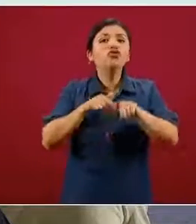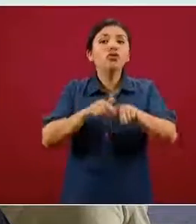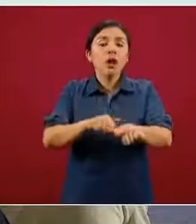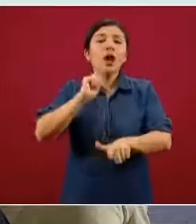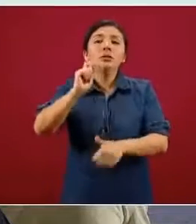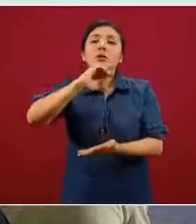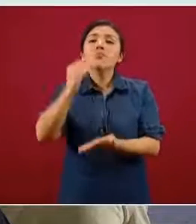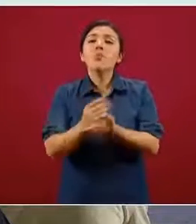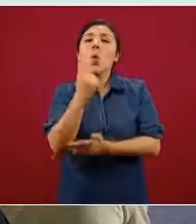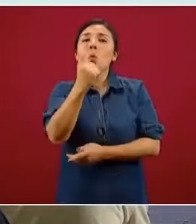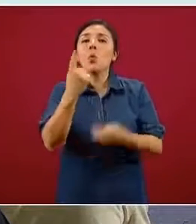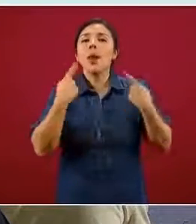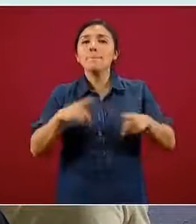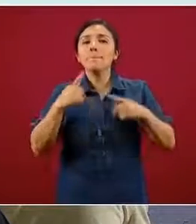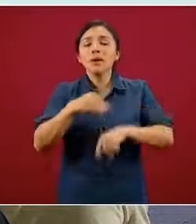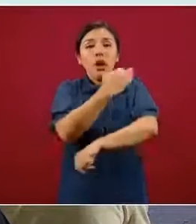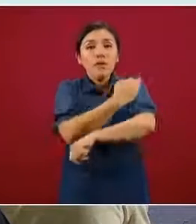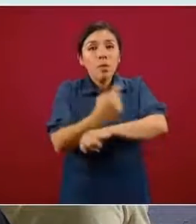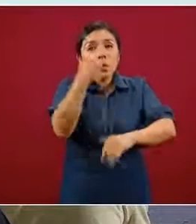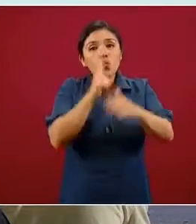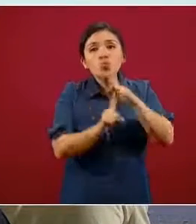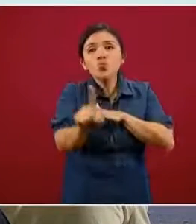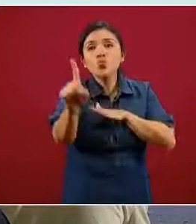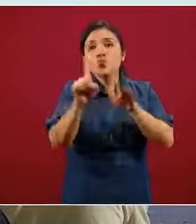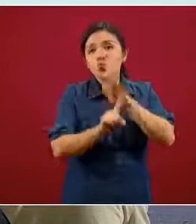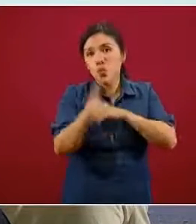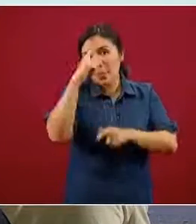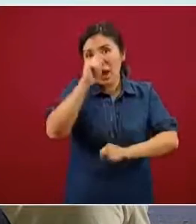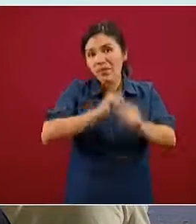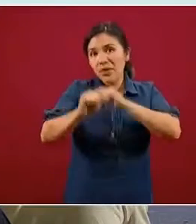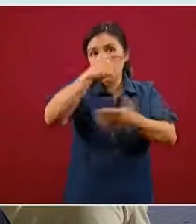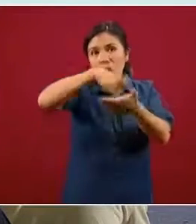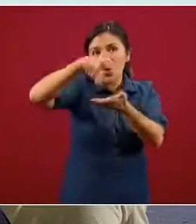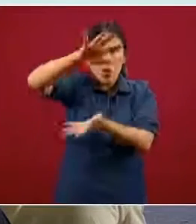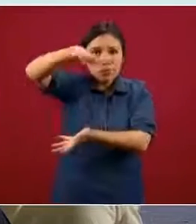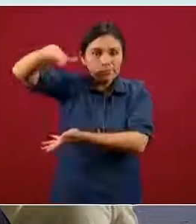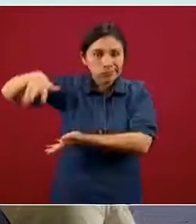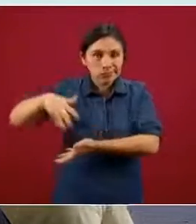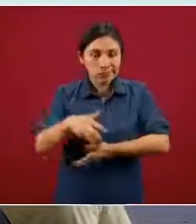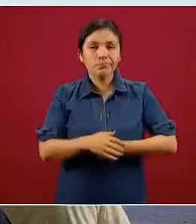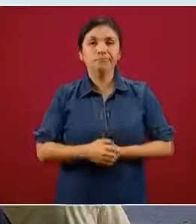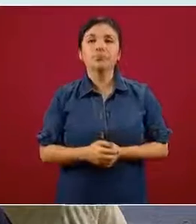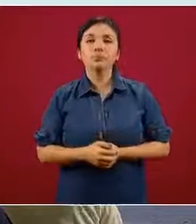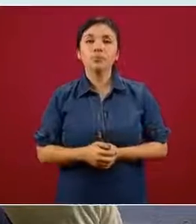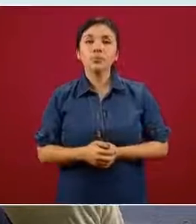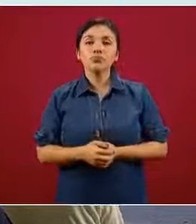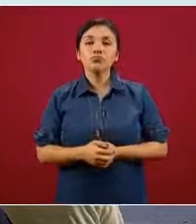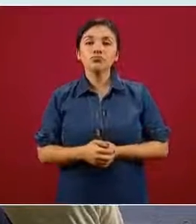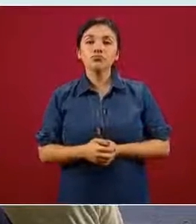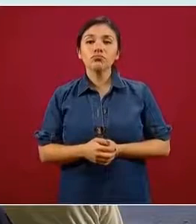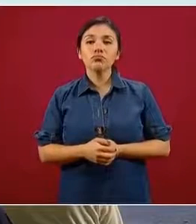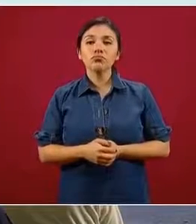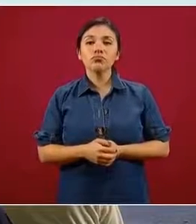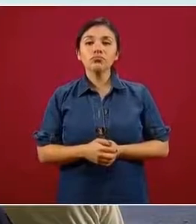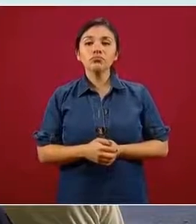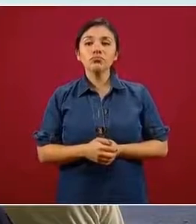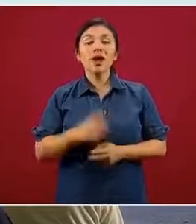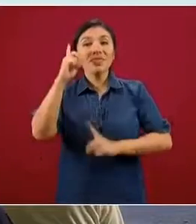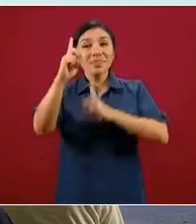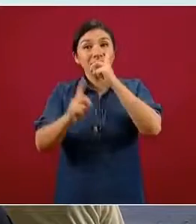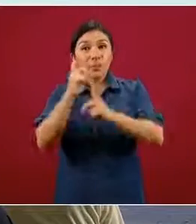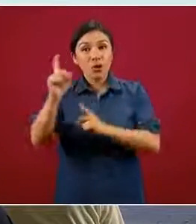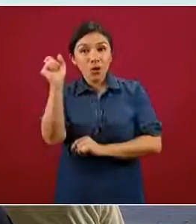la restricción de que ingrese solamente una persona por núcleo familiar. En el caso de los